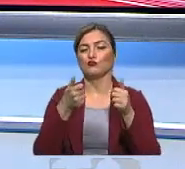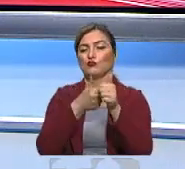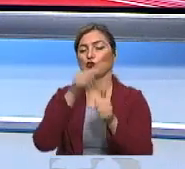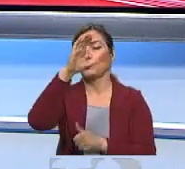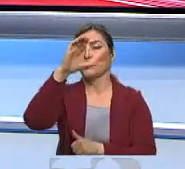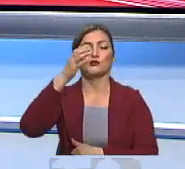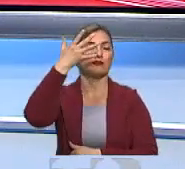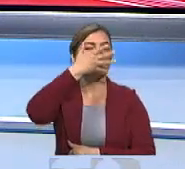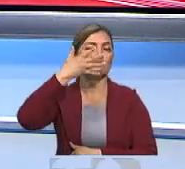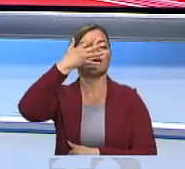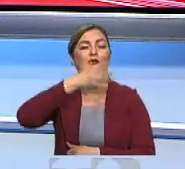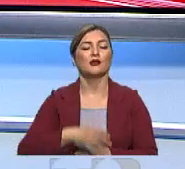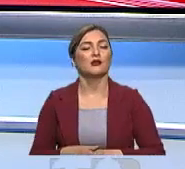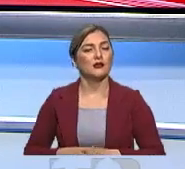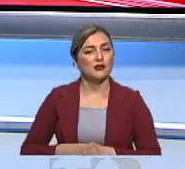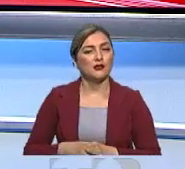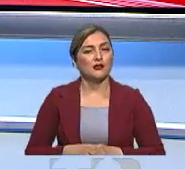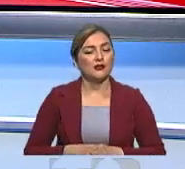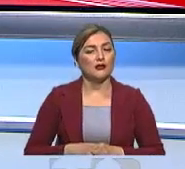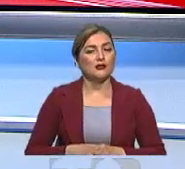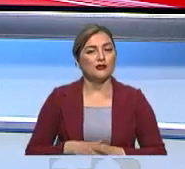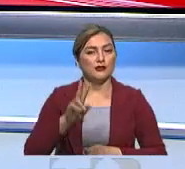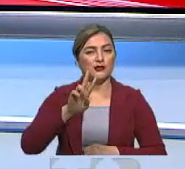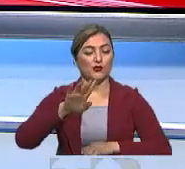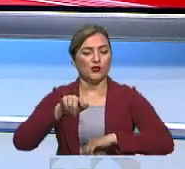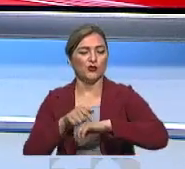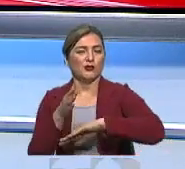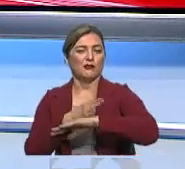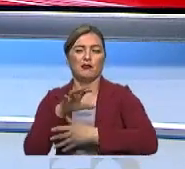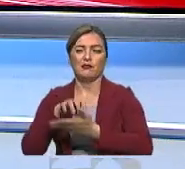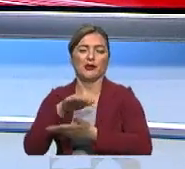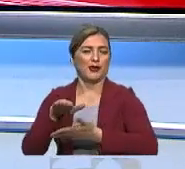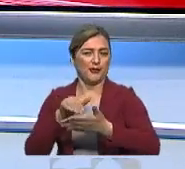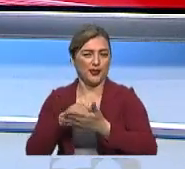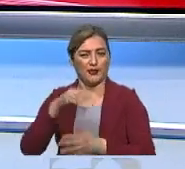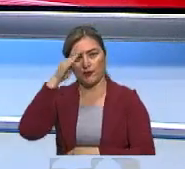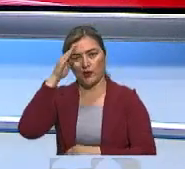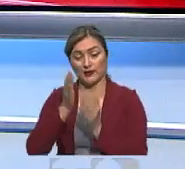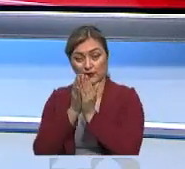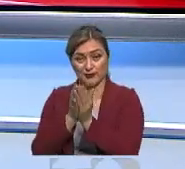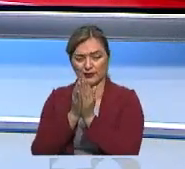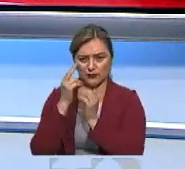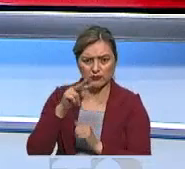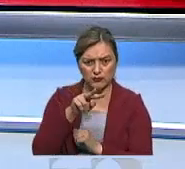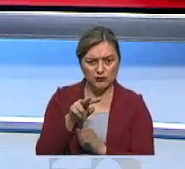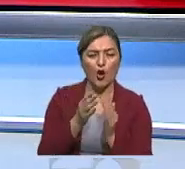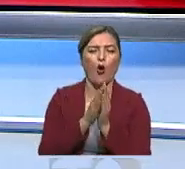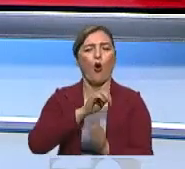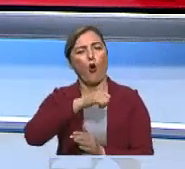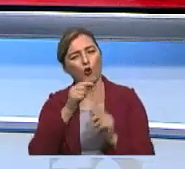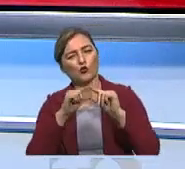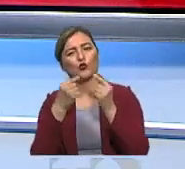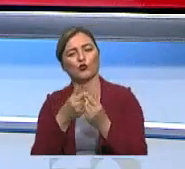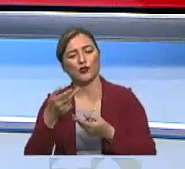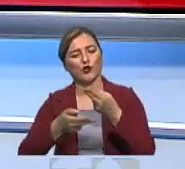costas de Esmeraldas. Tal como ocurrió 24 horas antes en Manabí, guardacostas y aviación naval detectan